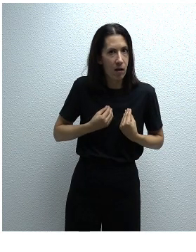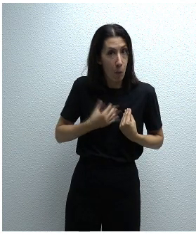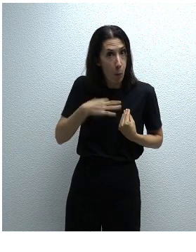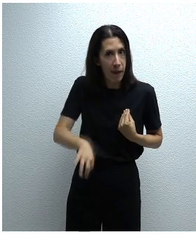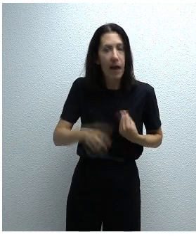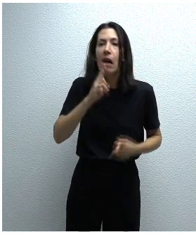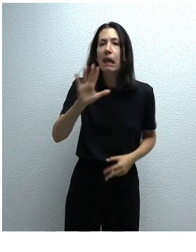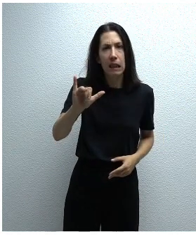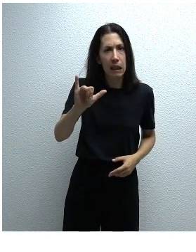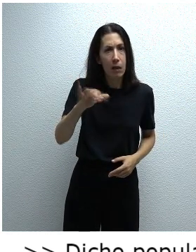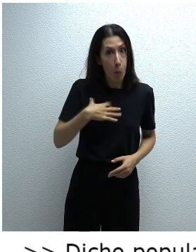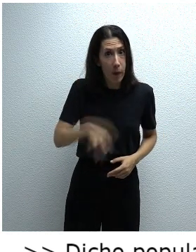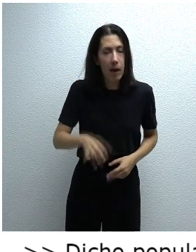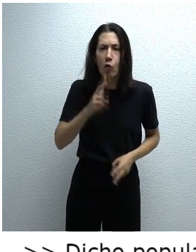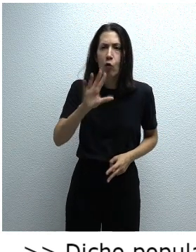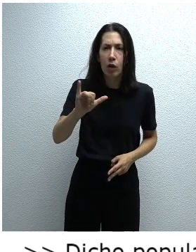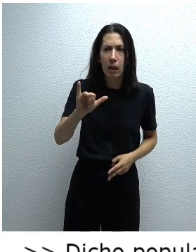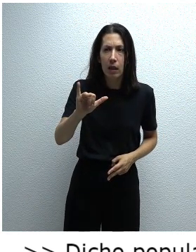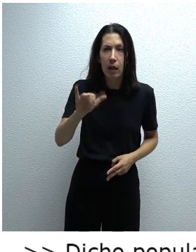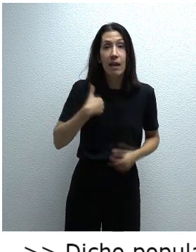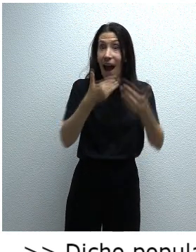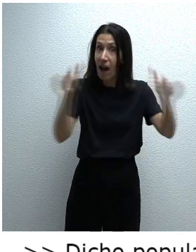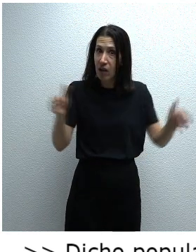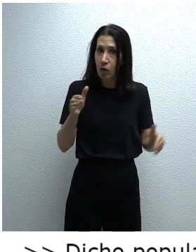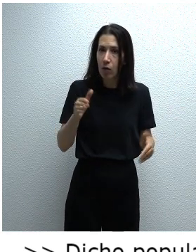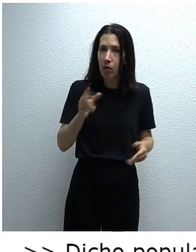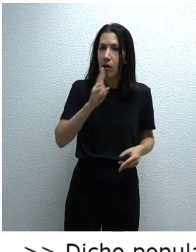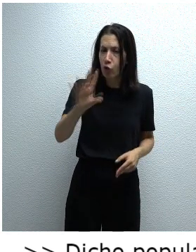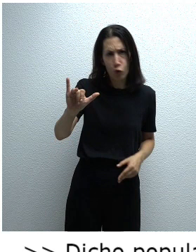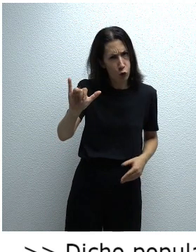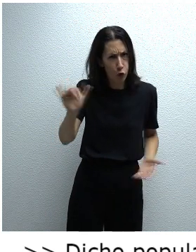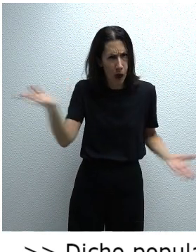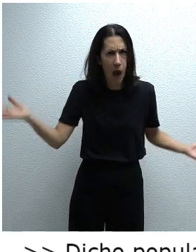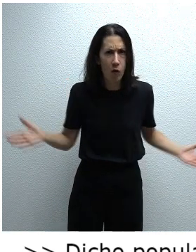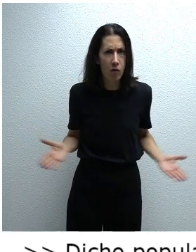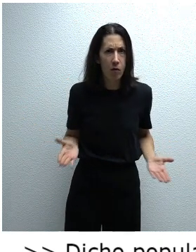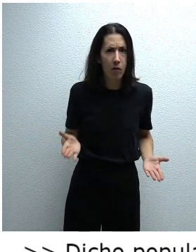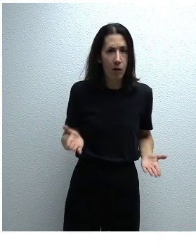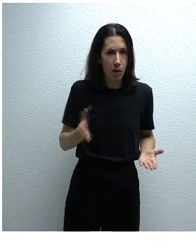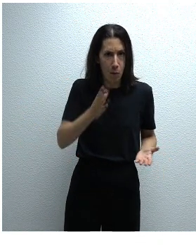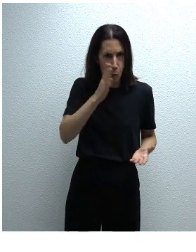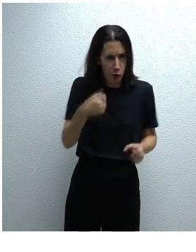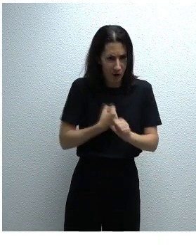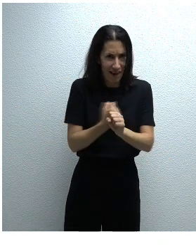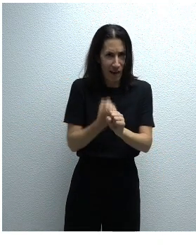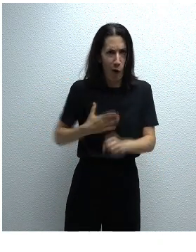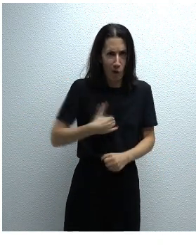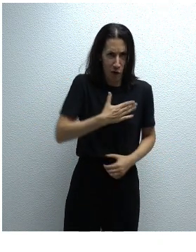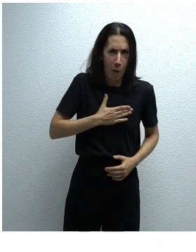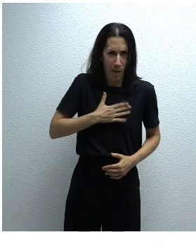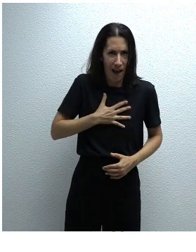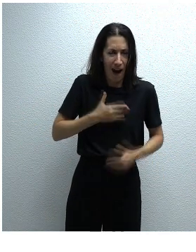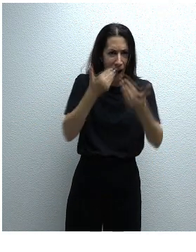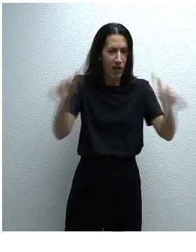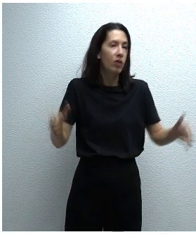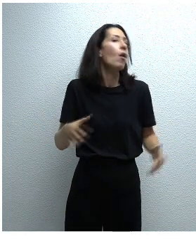eso? ¿Funciona? ¿Es posible? Pues el notario, ¿estáis abiertos para eso? Sí, claro, lógicamente para eso estamos. Quiero decir, hay cosas